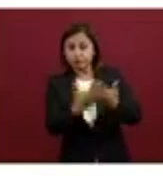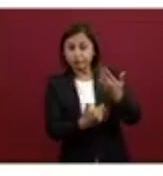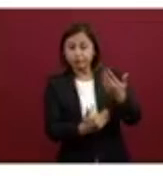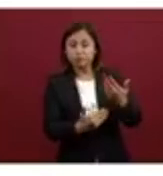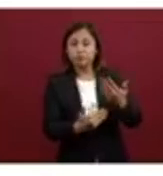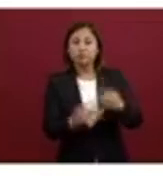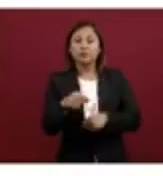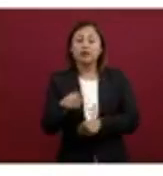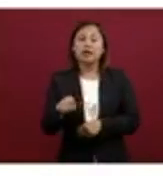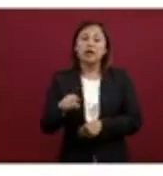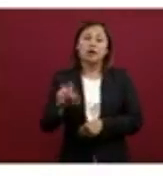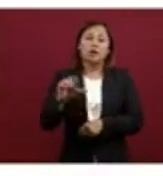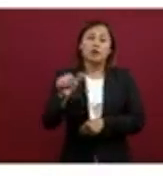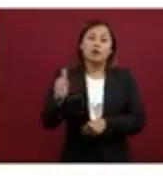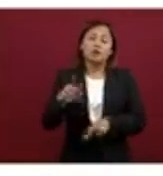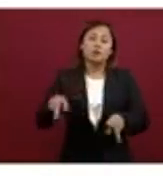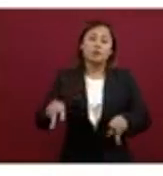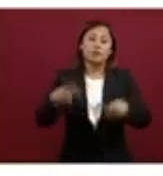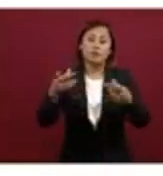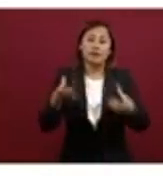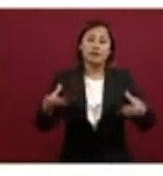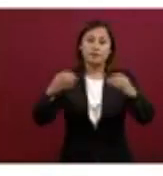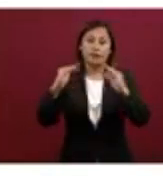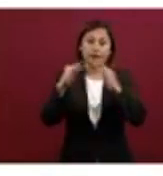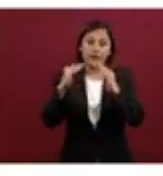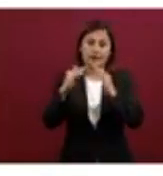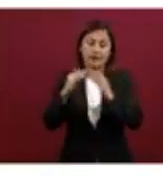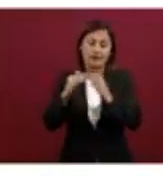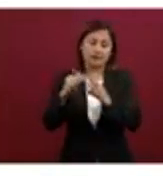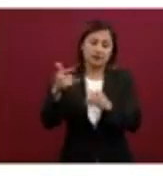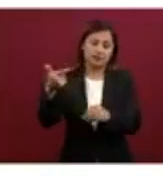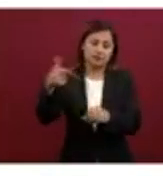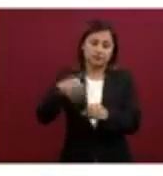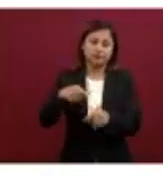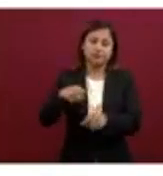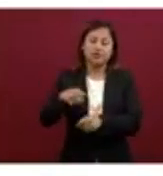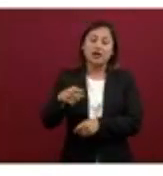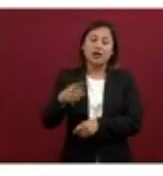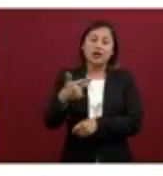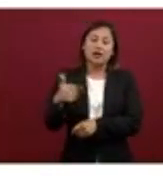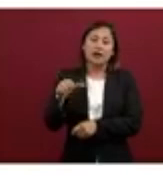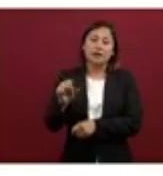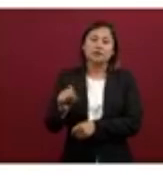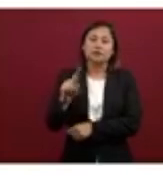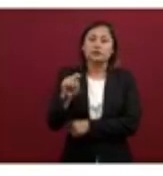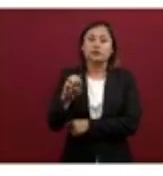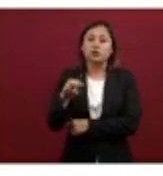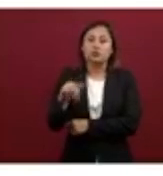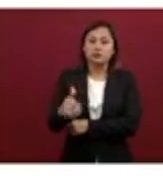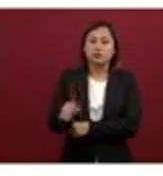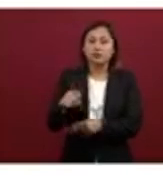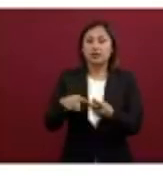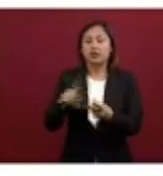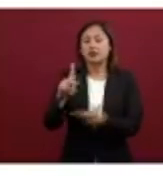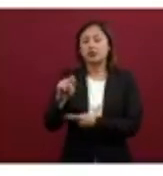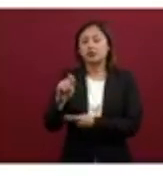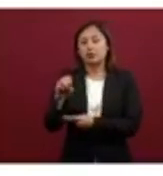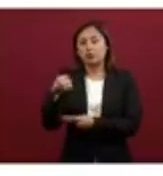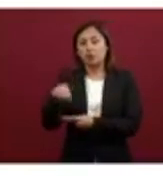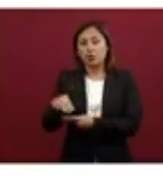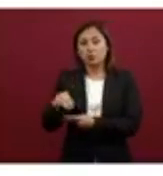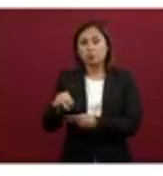tanques estacionarios, está Metropolitano, Grupo Tomsa y Gascom, con márgenes de